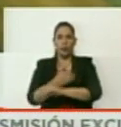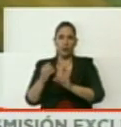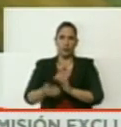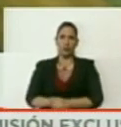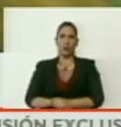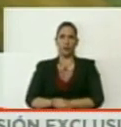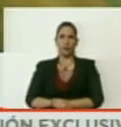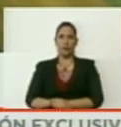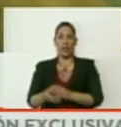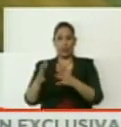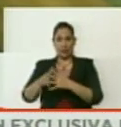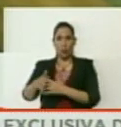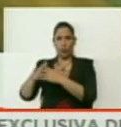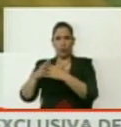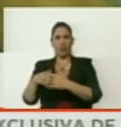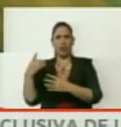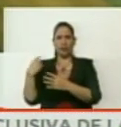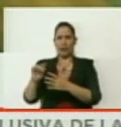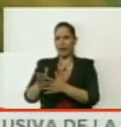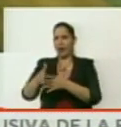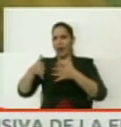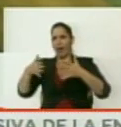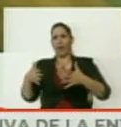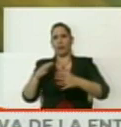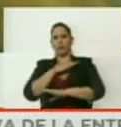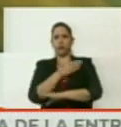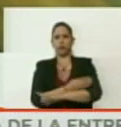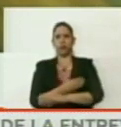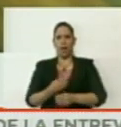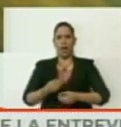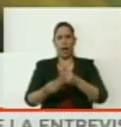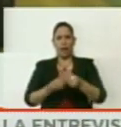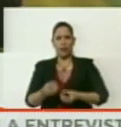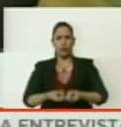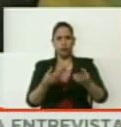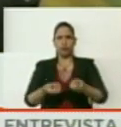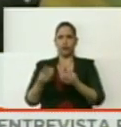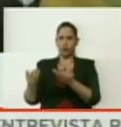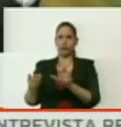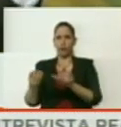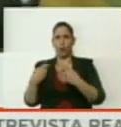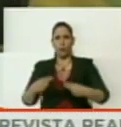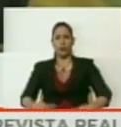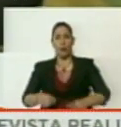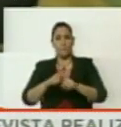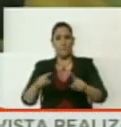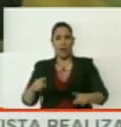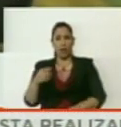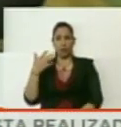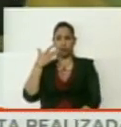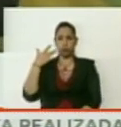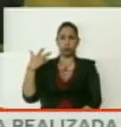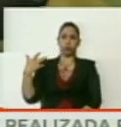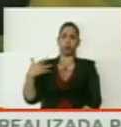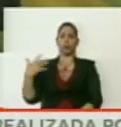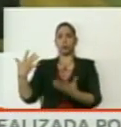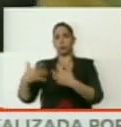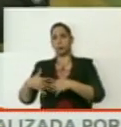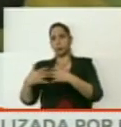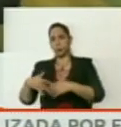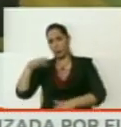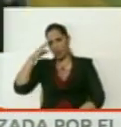Unidos tiene inmensas potencias y ha hecho grandes aportes a la humanidad. Pero su élite, su complejo industrial,